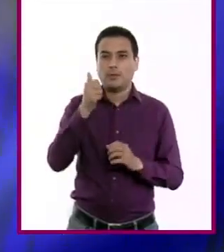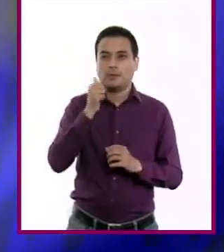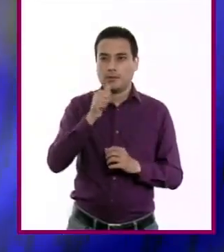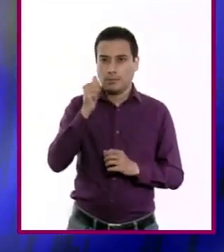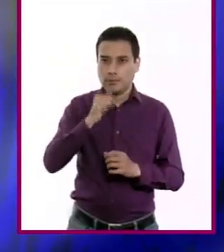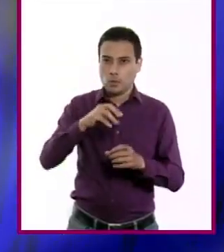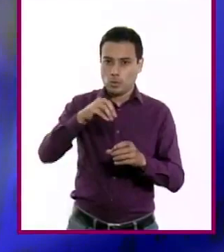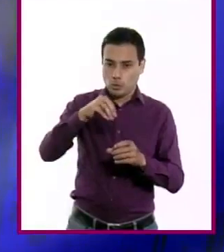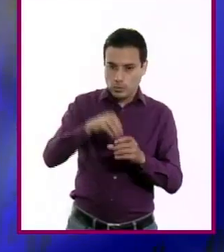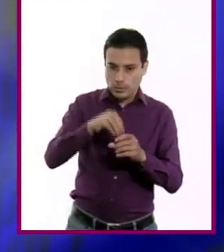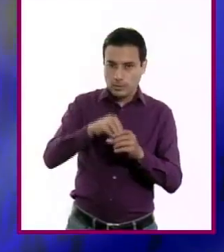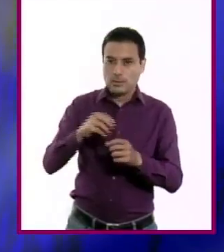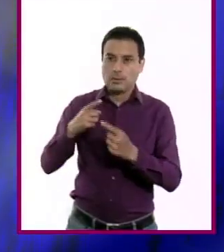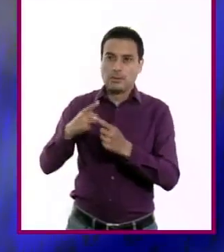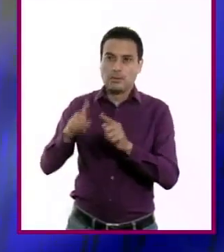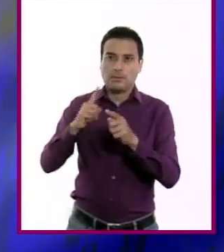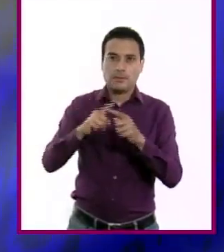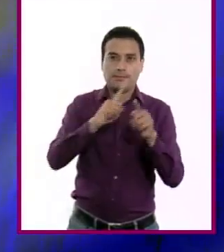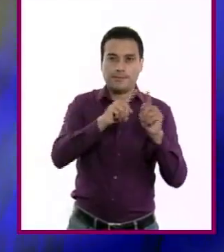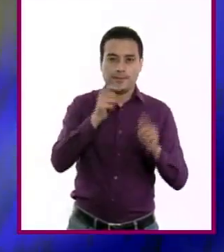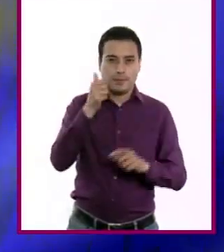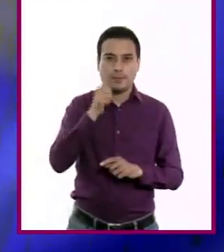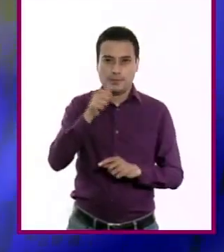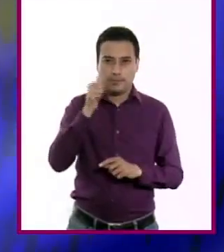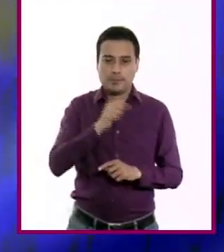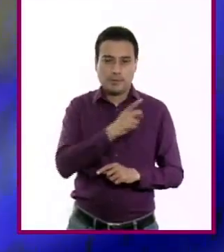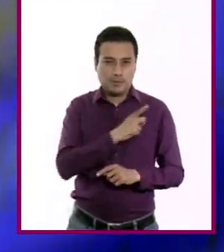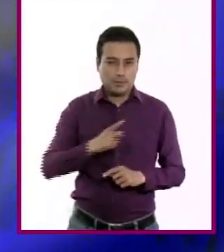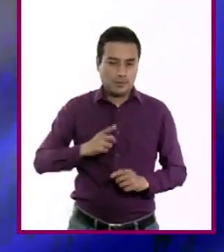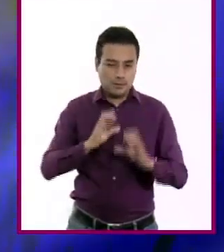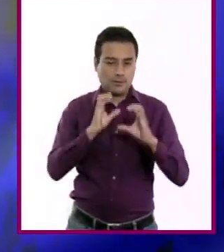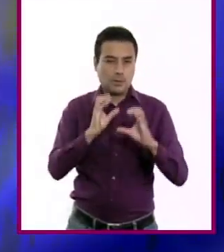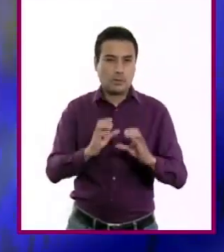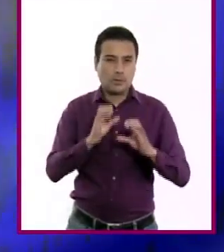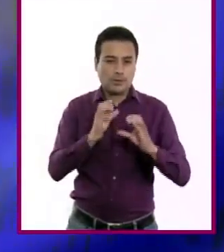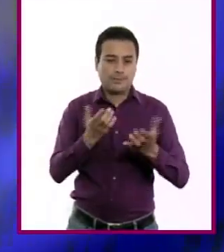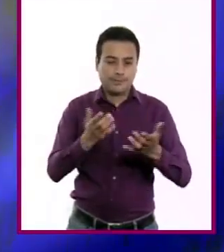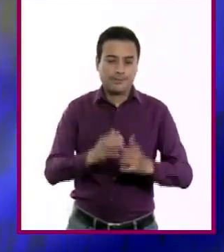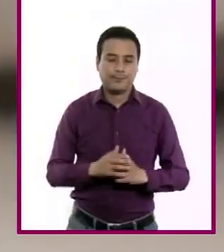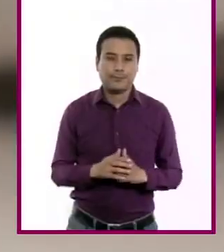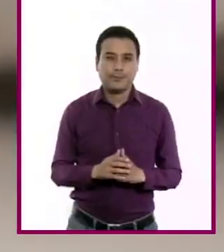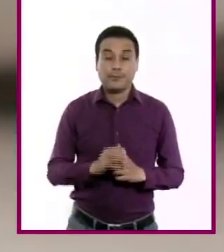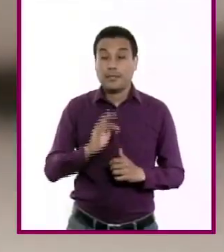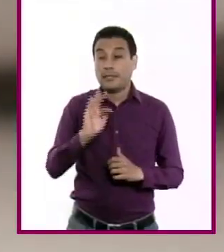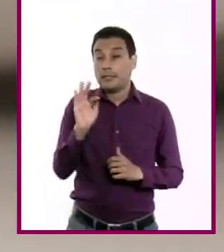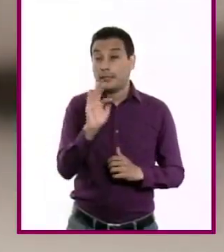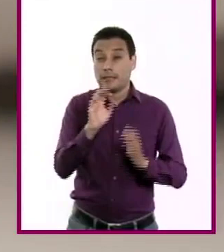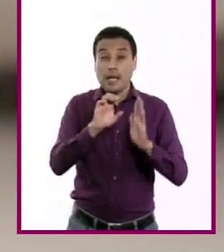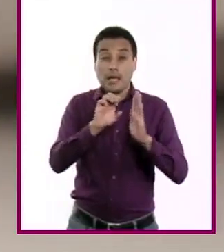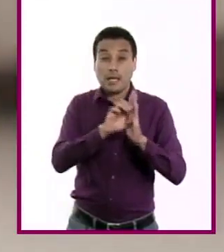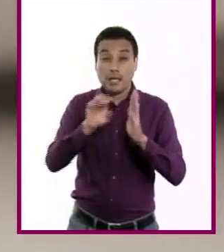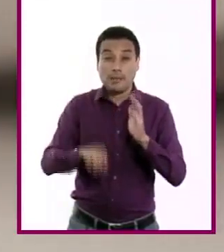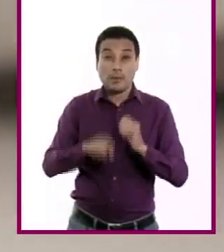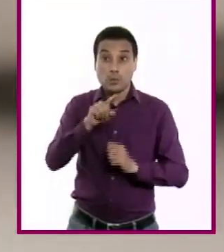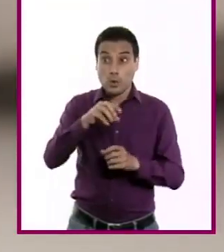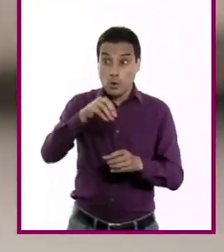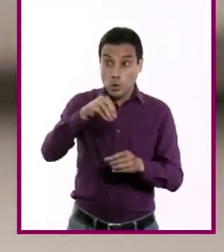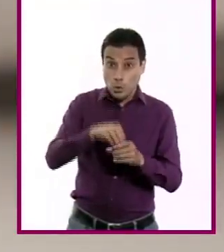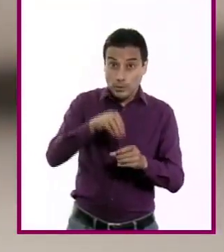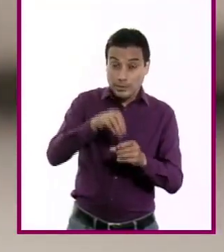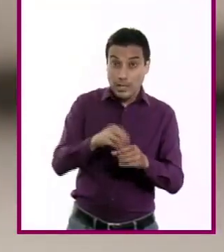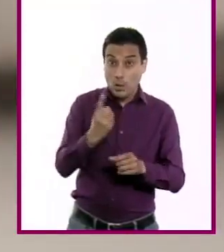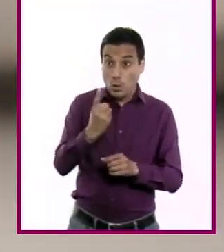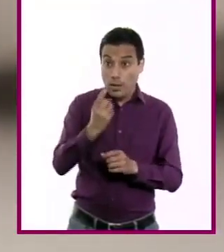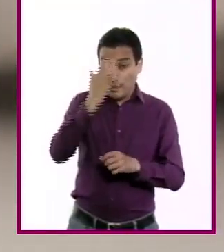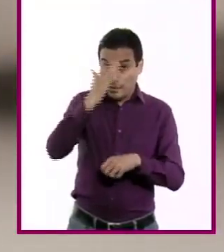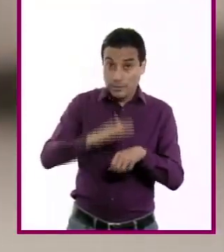diferente en cada aplicación, dispositivo, lo que sea que utilicen. Y si es complicado aprenderte una contraseña, imagínate aprenderte 10. Entonces